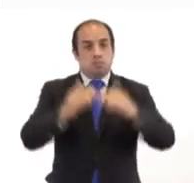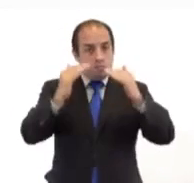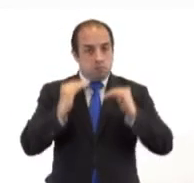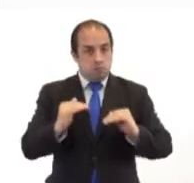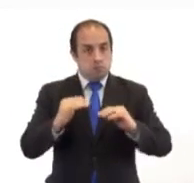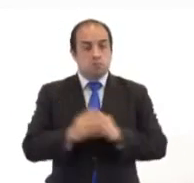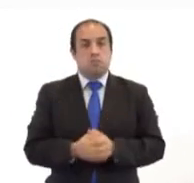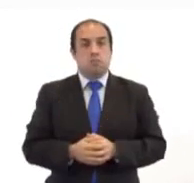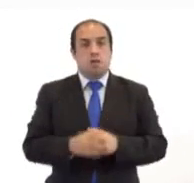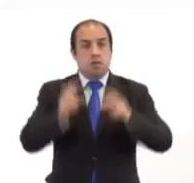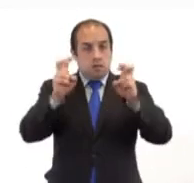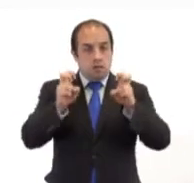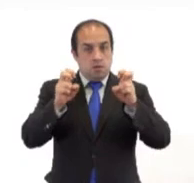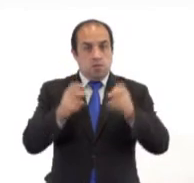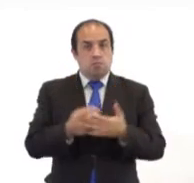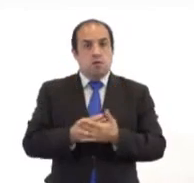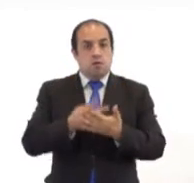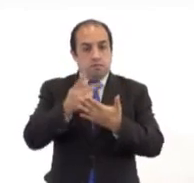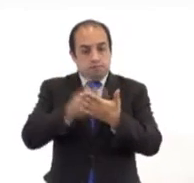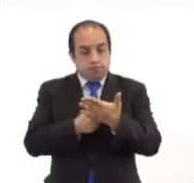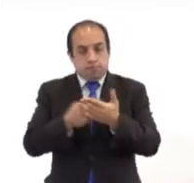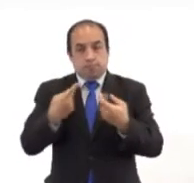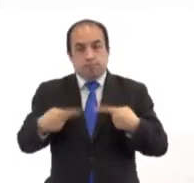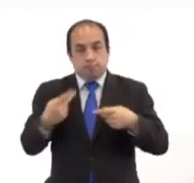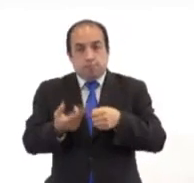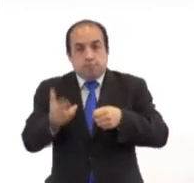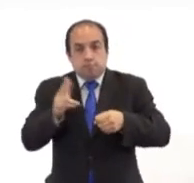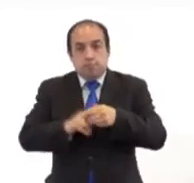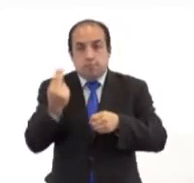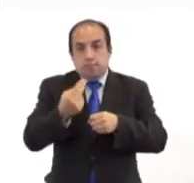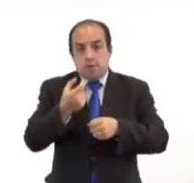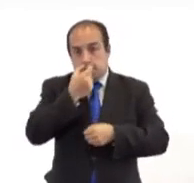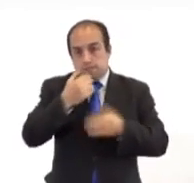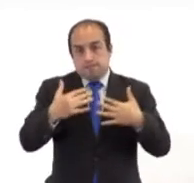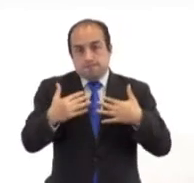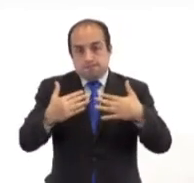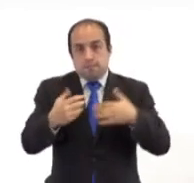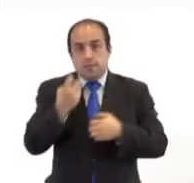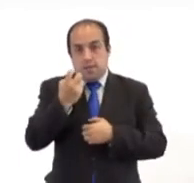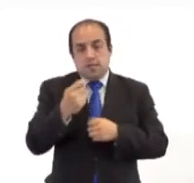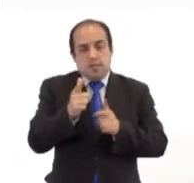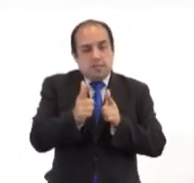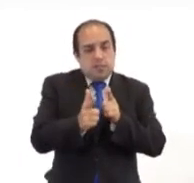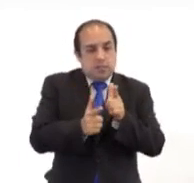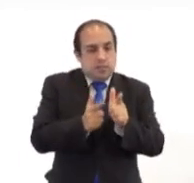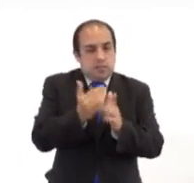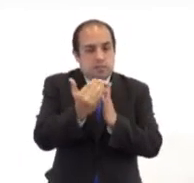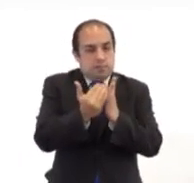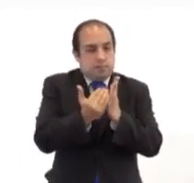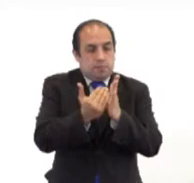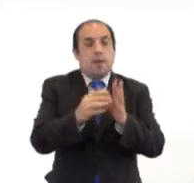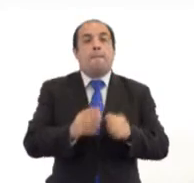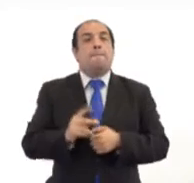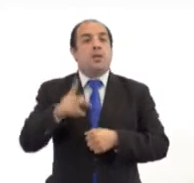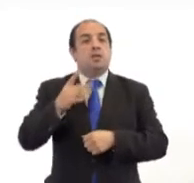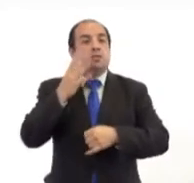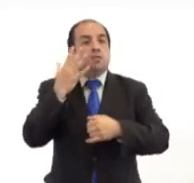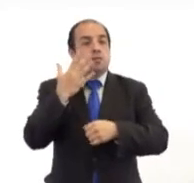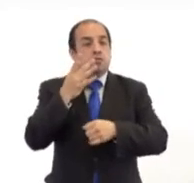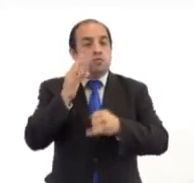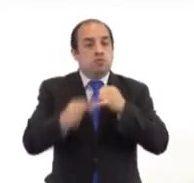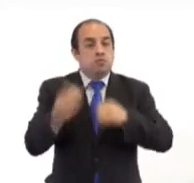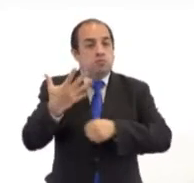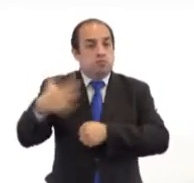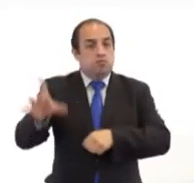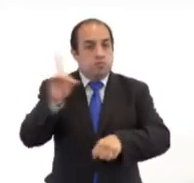En términos del modelo de hospitalizados que requieren ventilador, aquí la caída ha sido un poco más lenta, sin embargo en los últimos 10 días particularmente